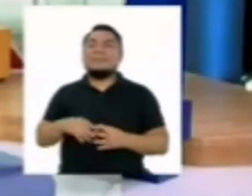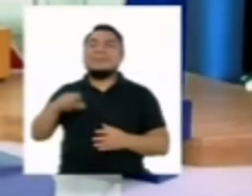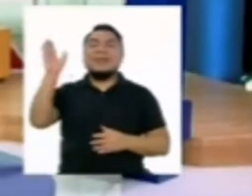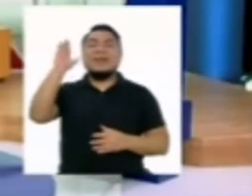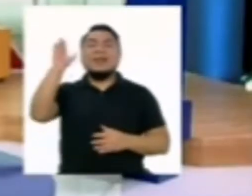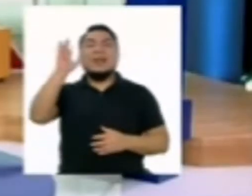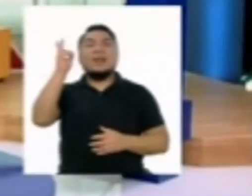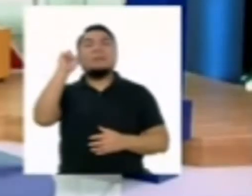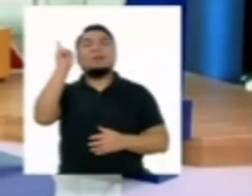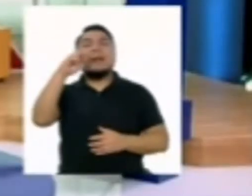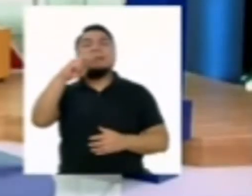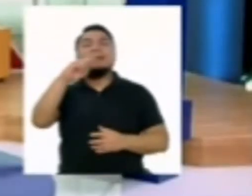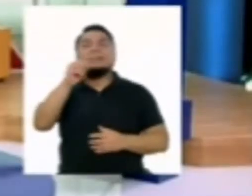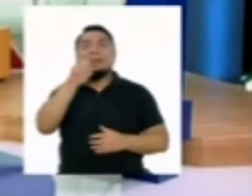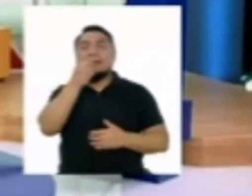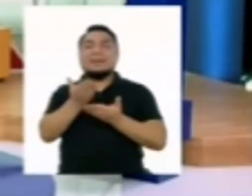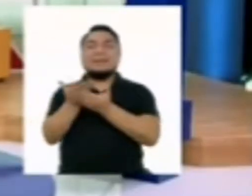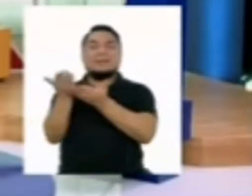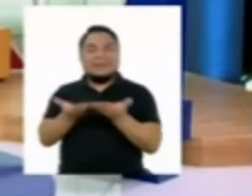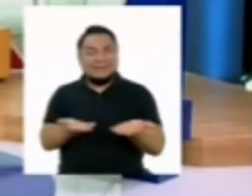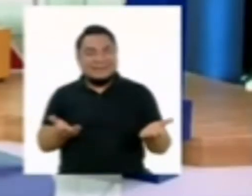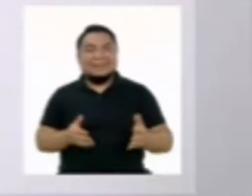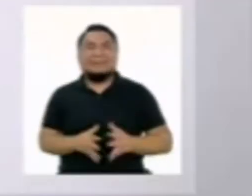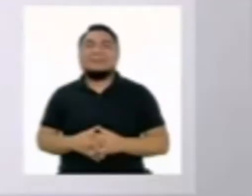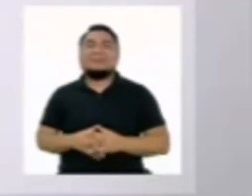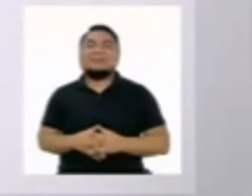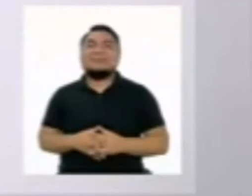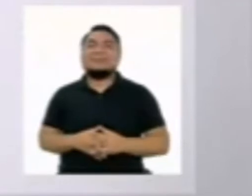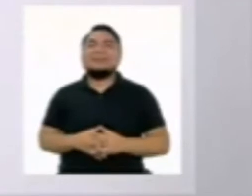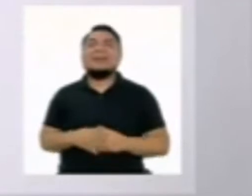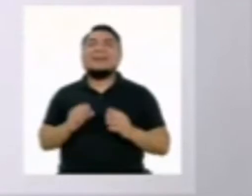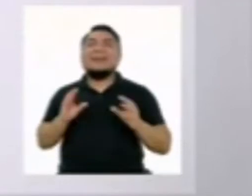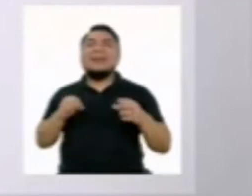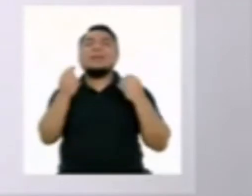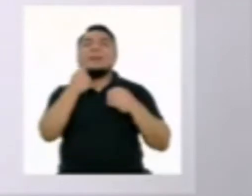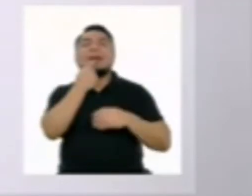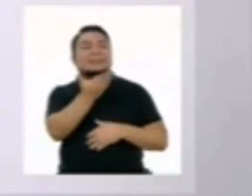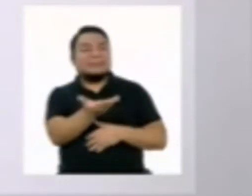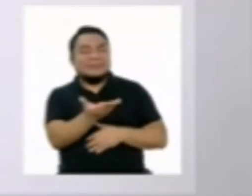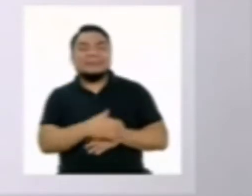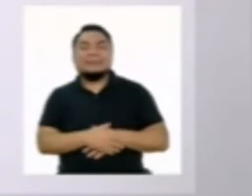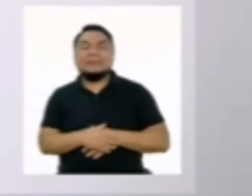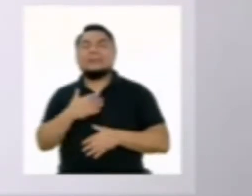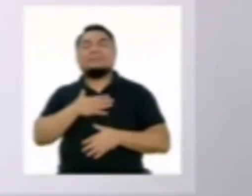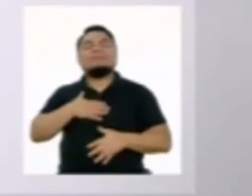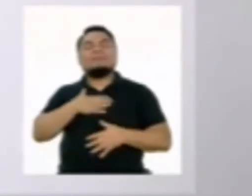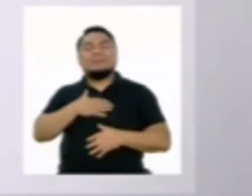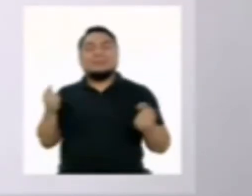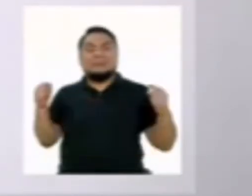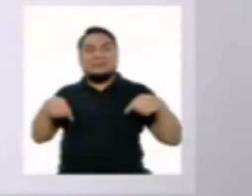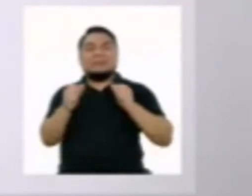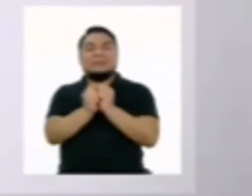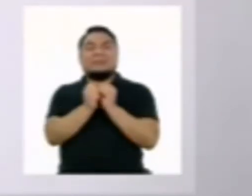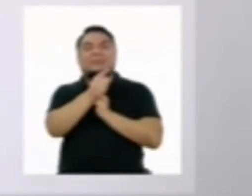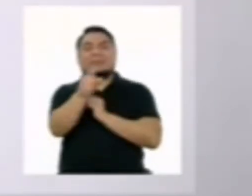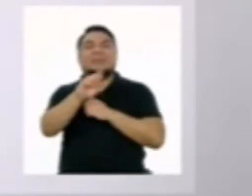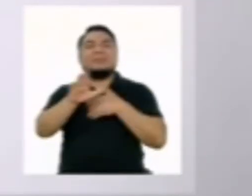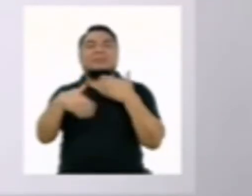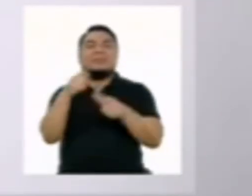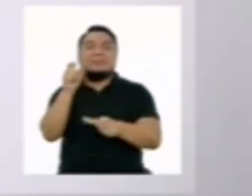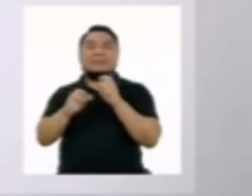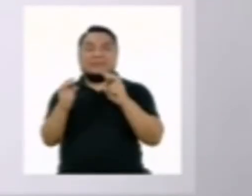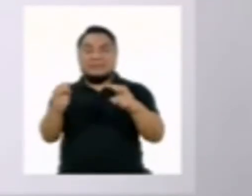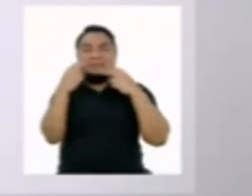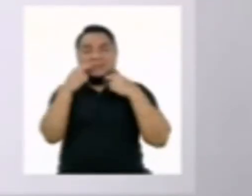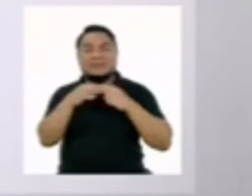Hola, profesora Patricia, bienvenida a bordo. ¿Cómo estás, Jeremis? Un gusto estar aquí contigo y todas las personas que